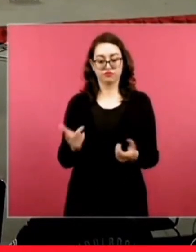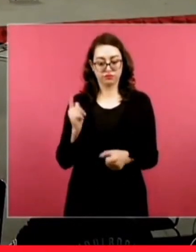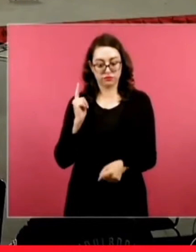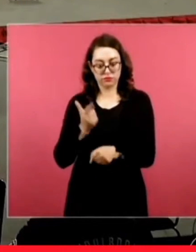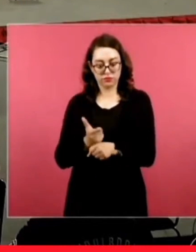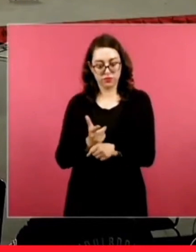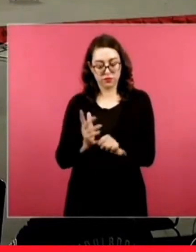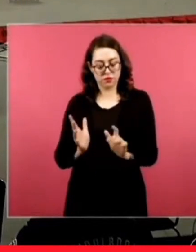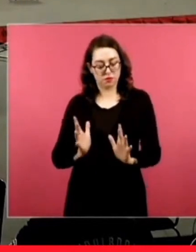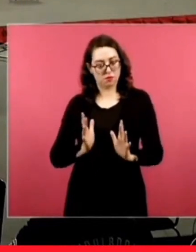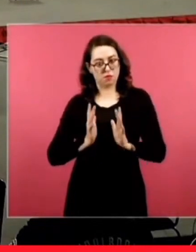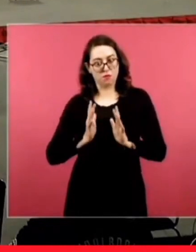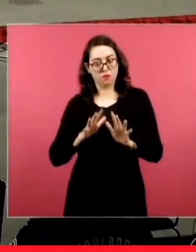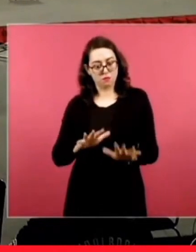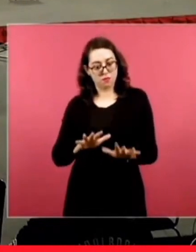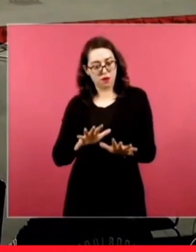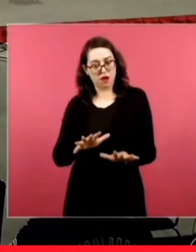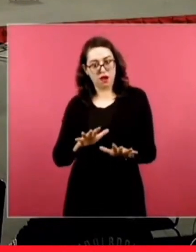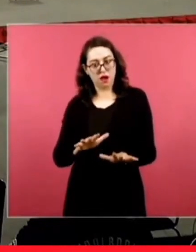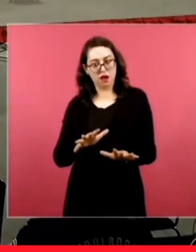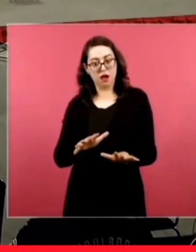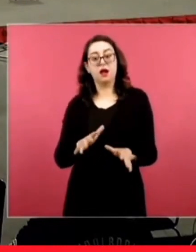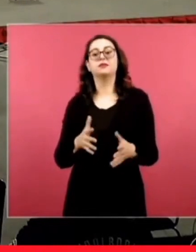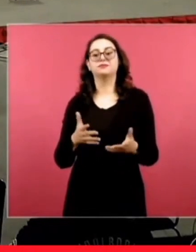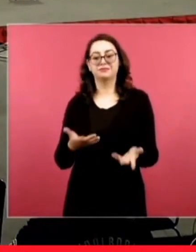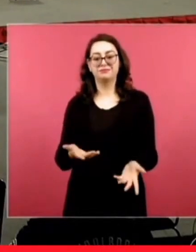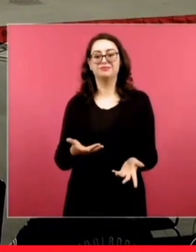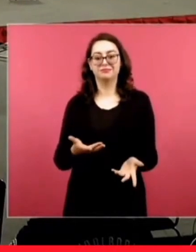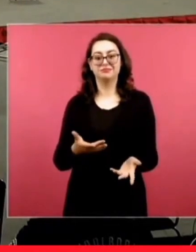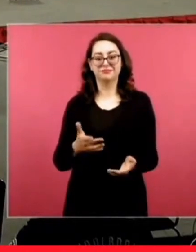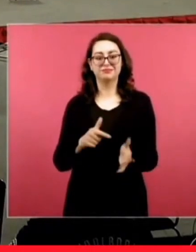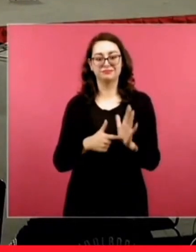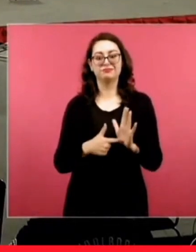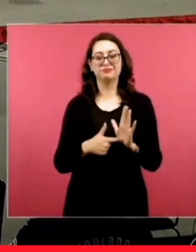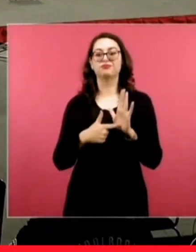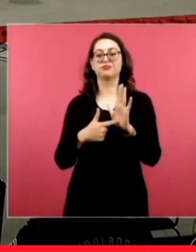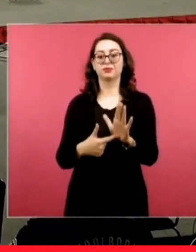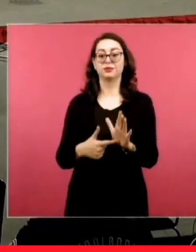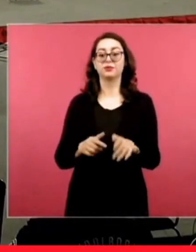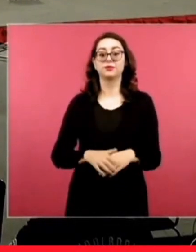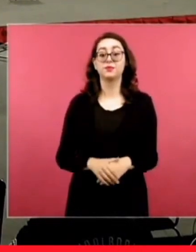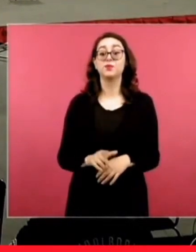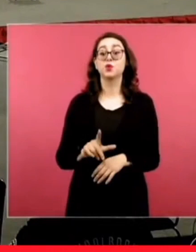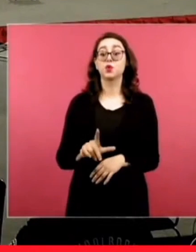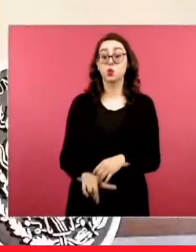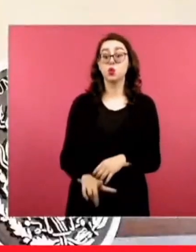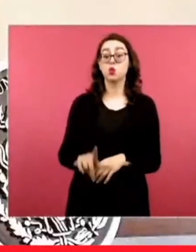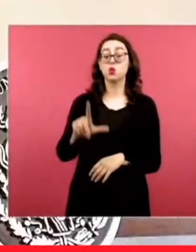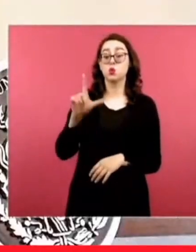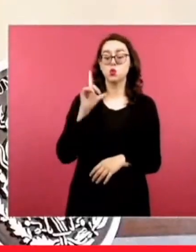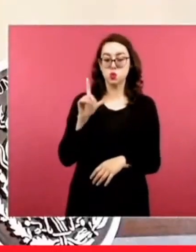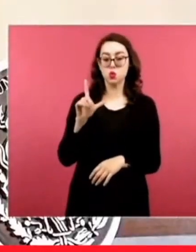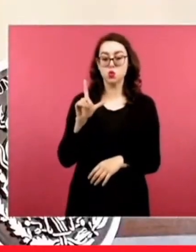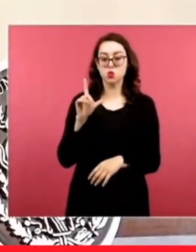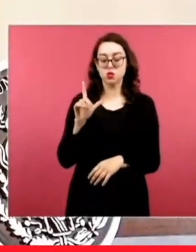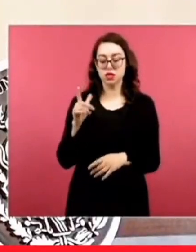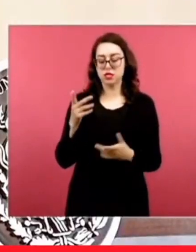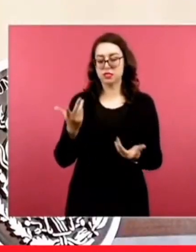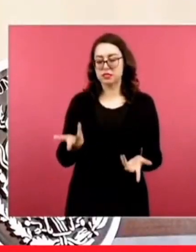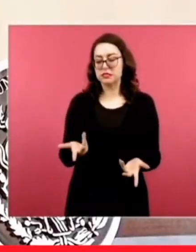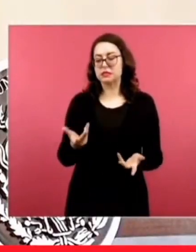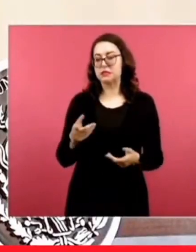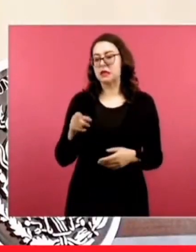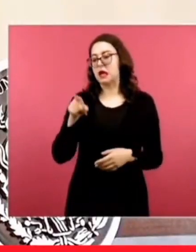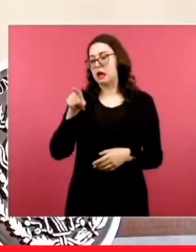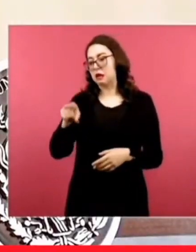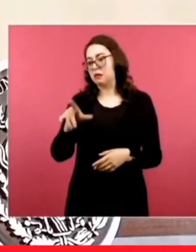hallazgos relevantes. Resulta que el lunes les platicábamos que habíamos tenido que buscar un camino alternativo